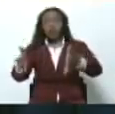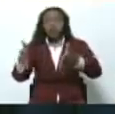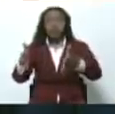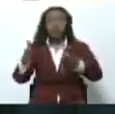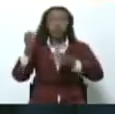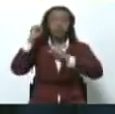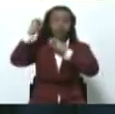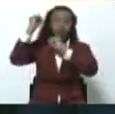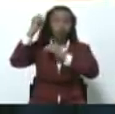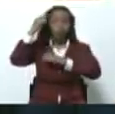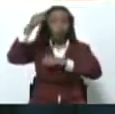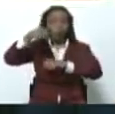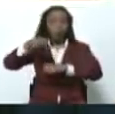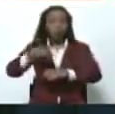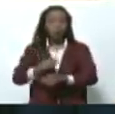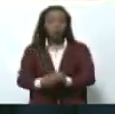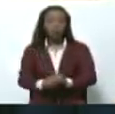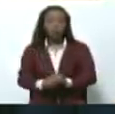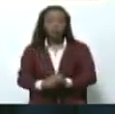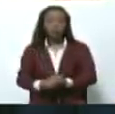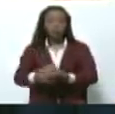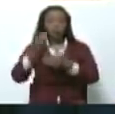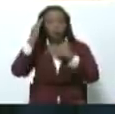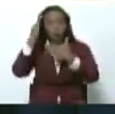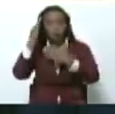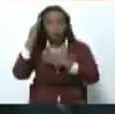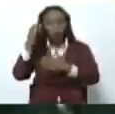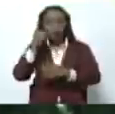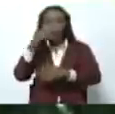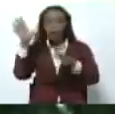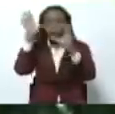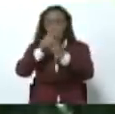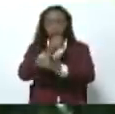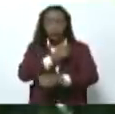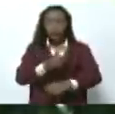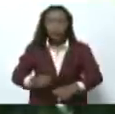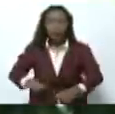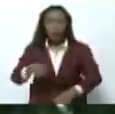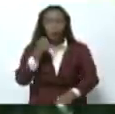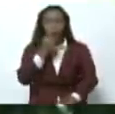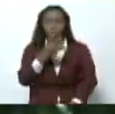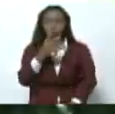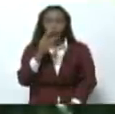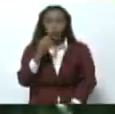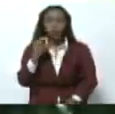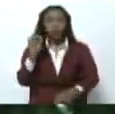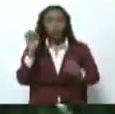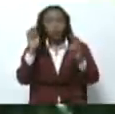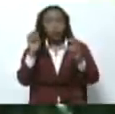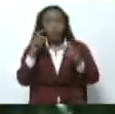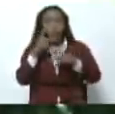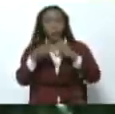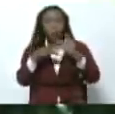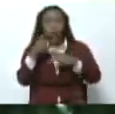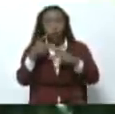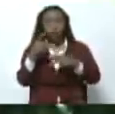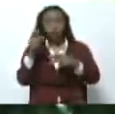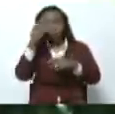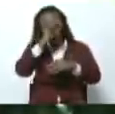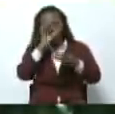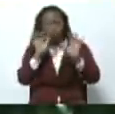hoy. Hola, buenas noches, presidente. Buenas noches a todos. Bueno, nace un nuevo mapa político, sin duda